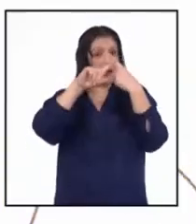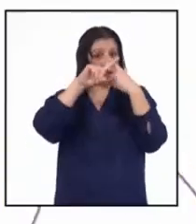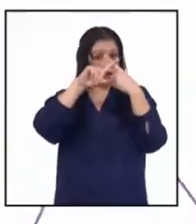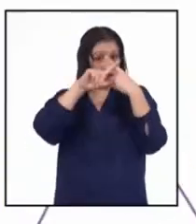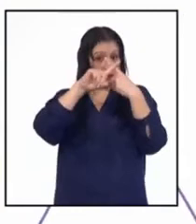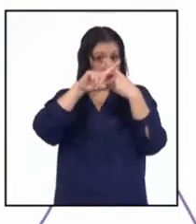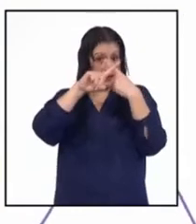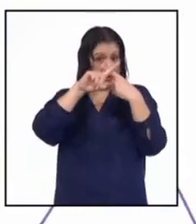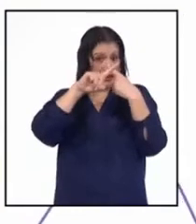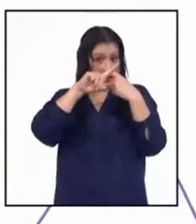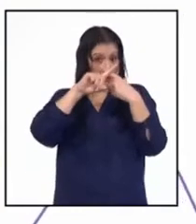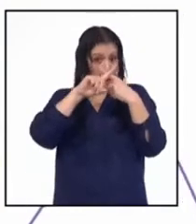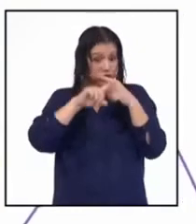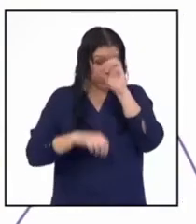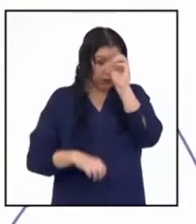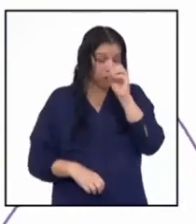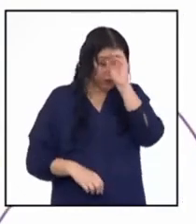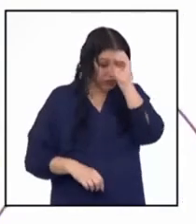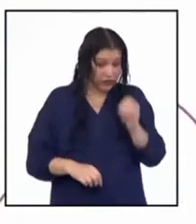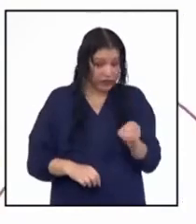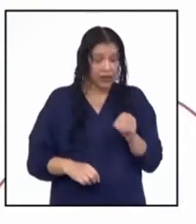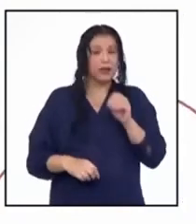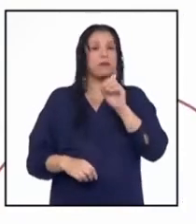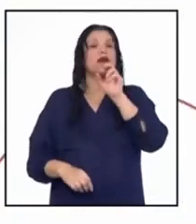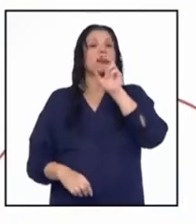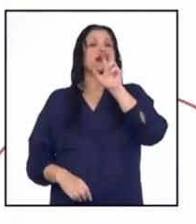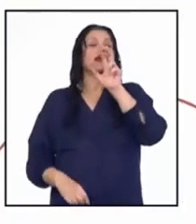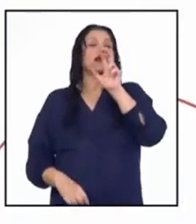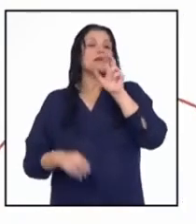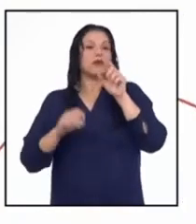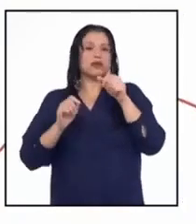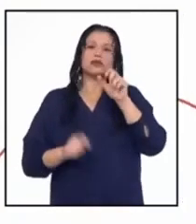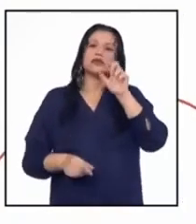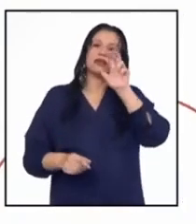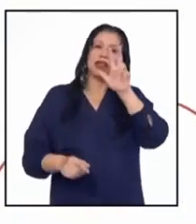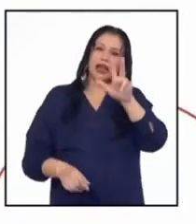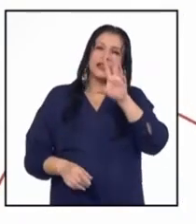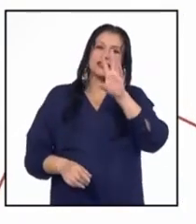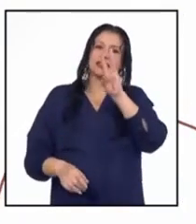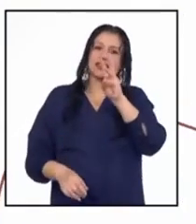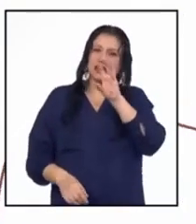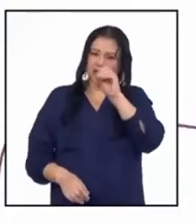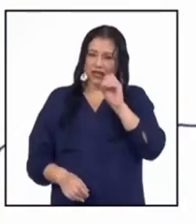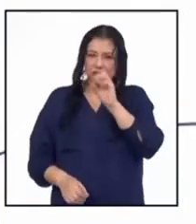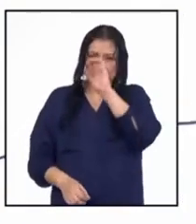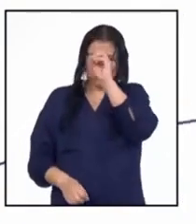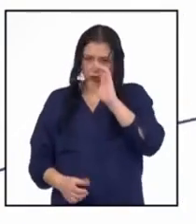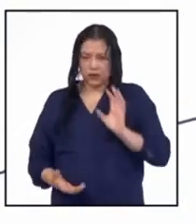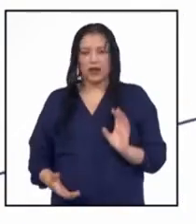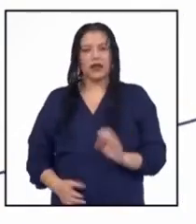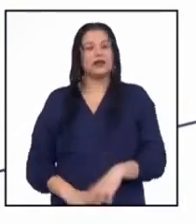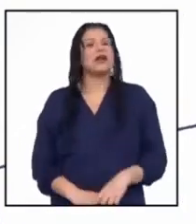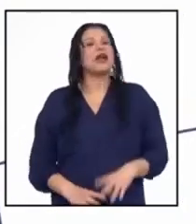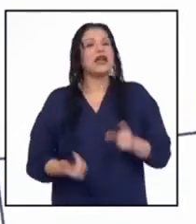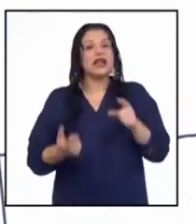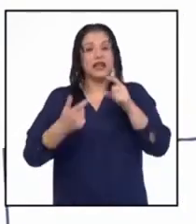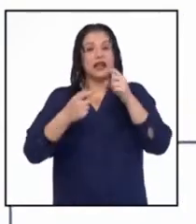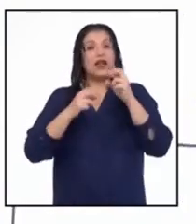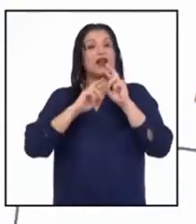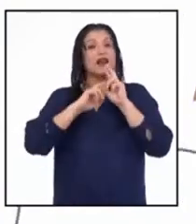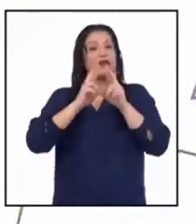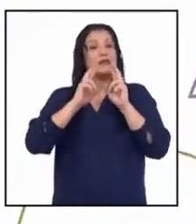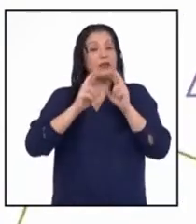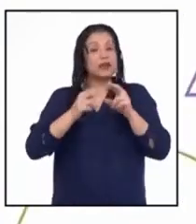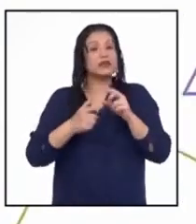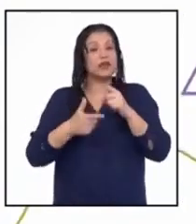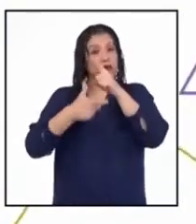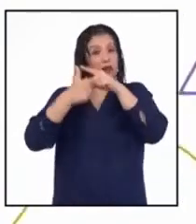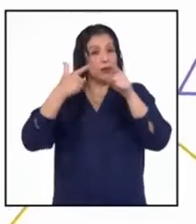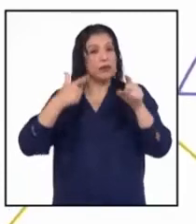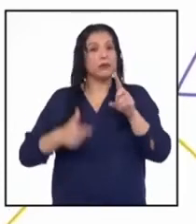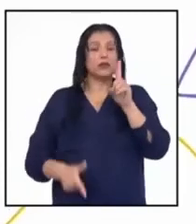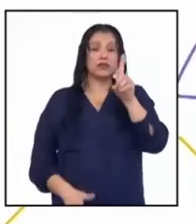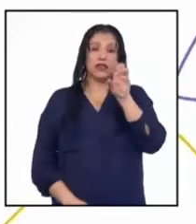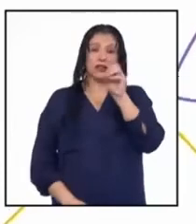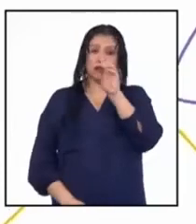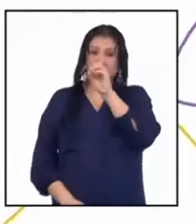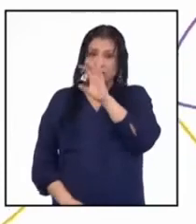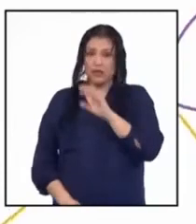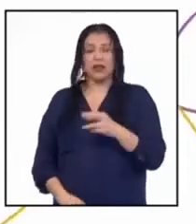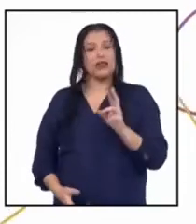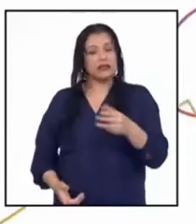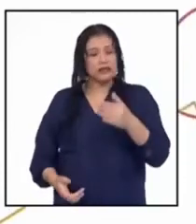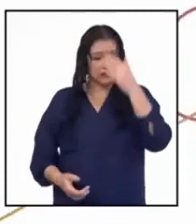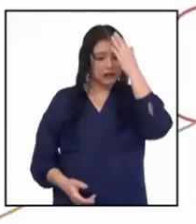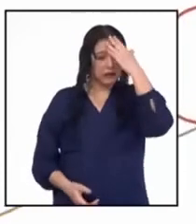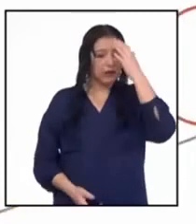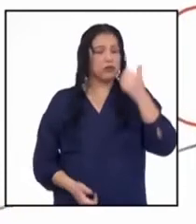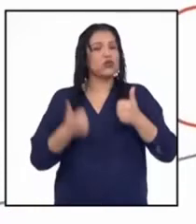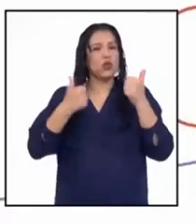el valor porcentual por 360 grados. El resultado lo dividimos entre 100 y así